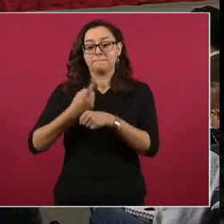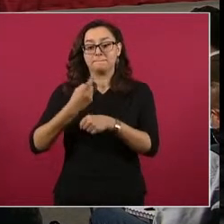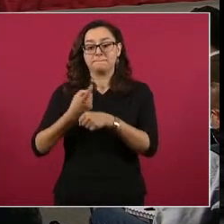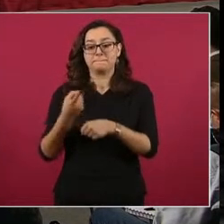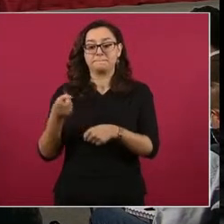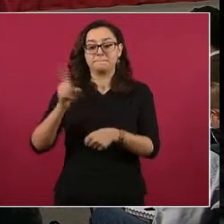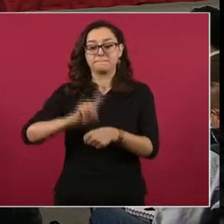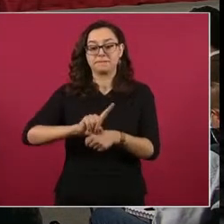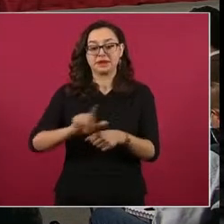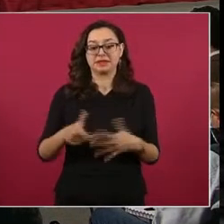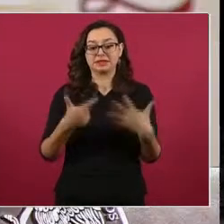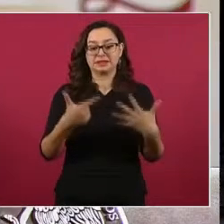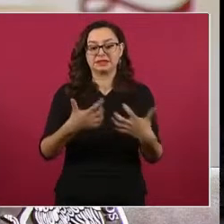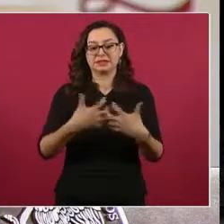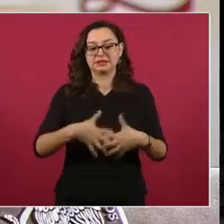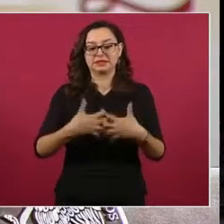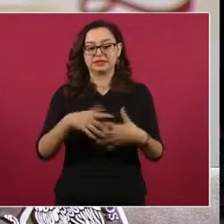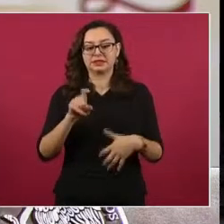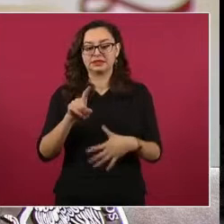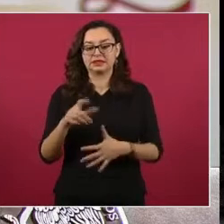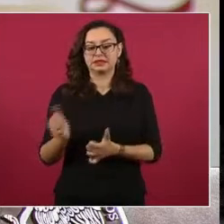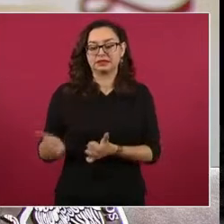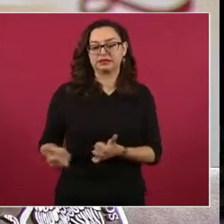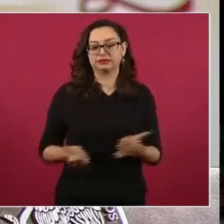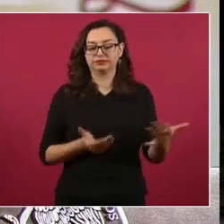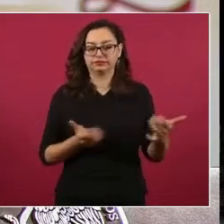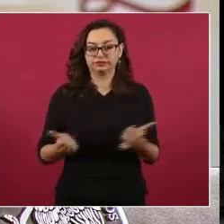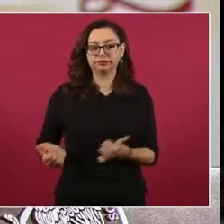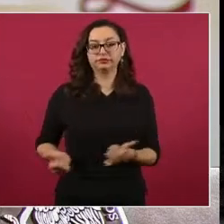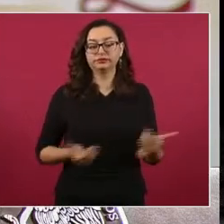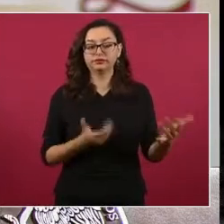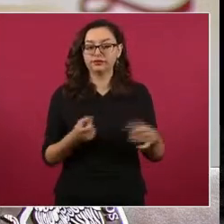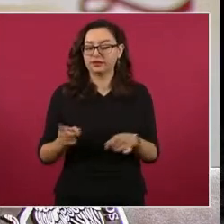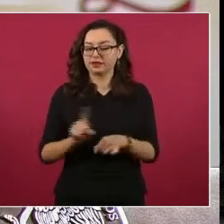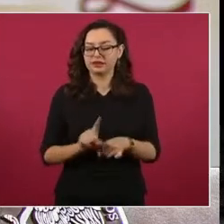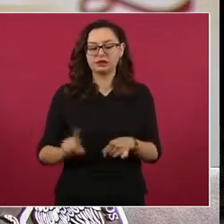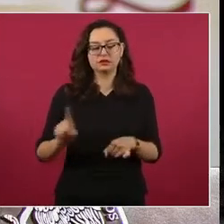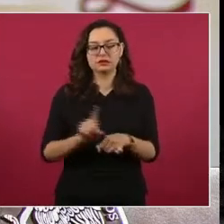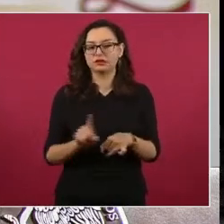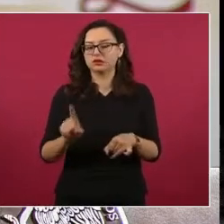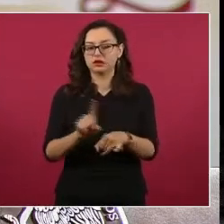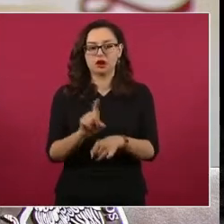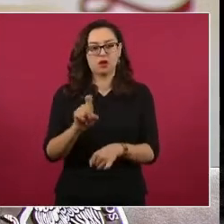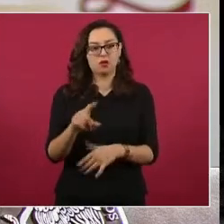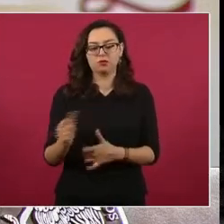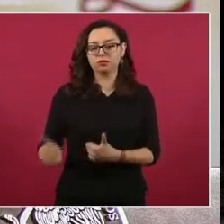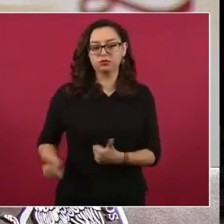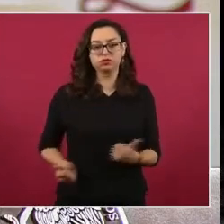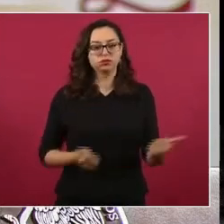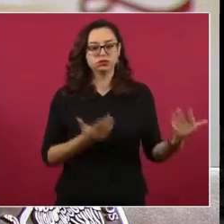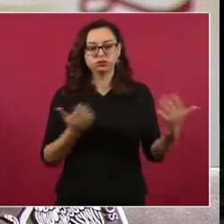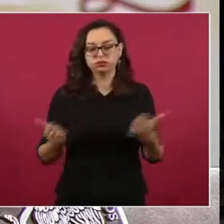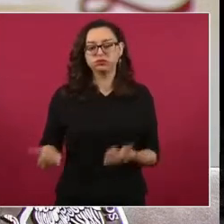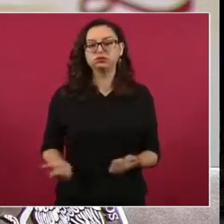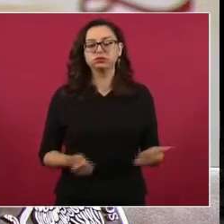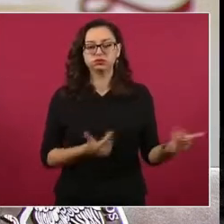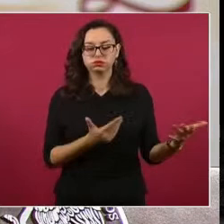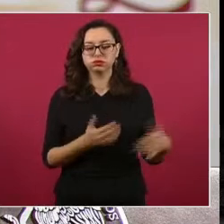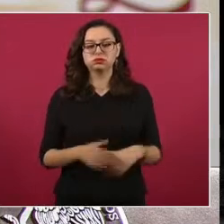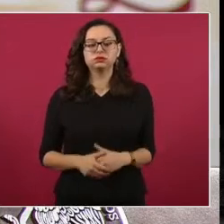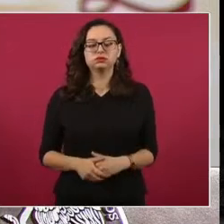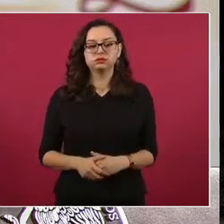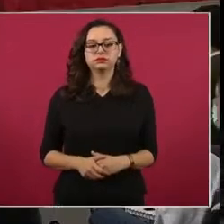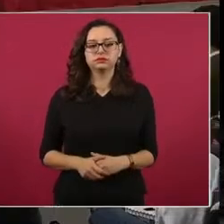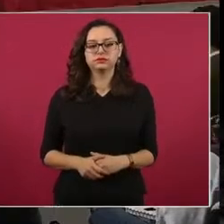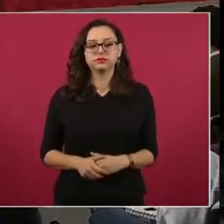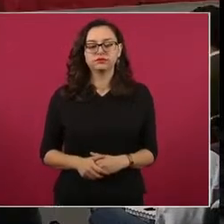que son cinco mil 111 metros cúbicos de agua a los que se están extrayendo a diario y también ya el